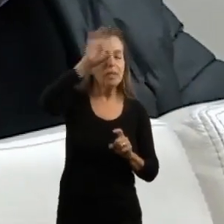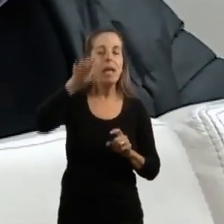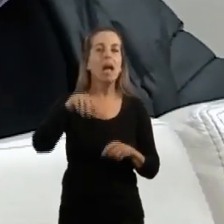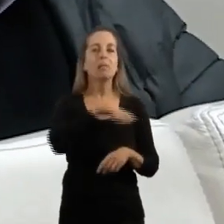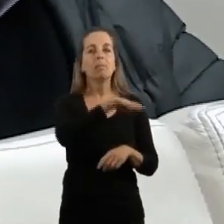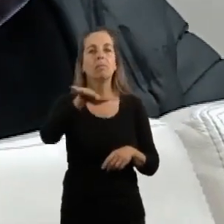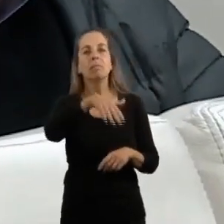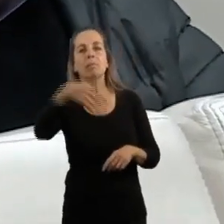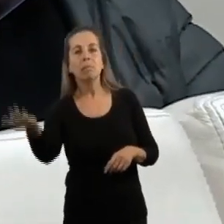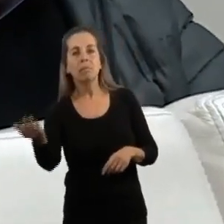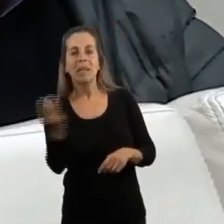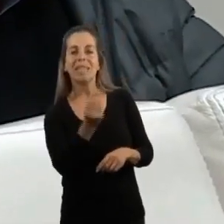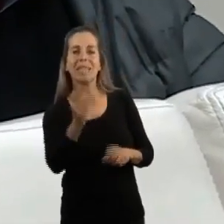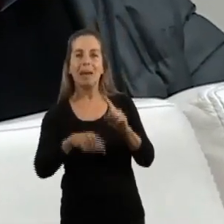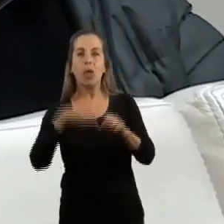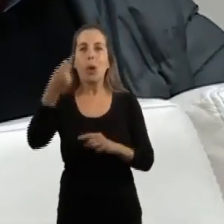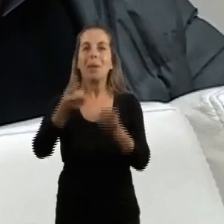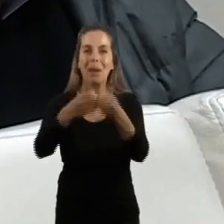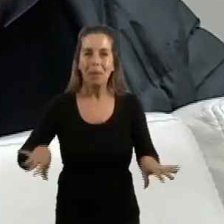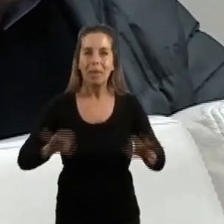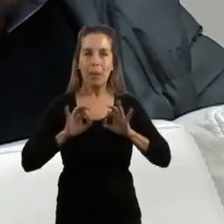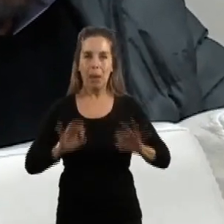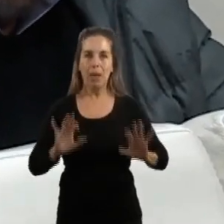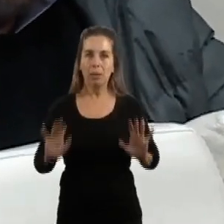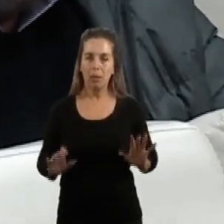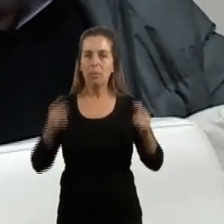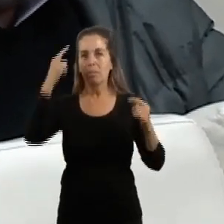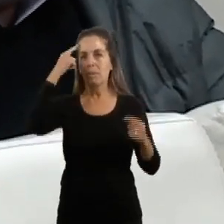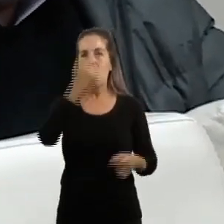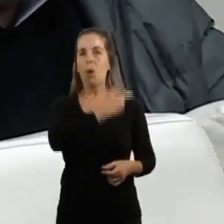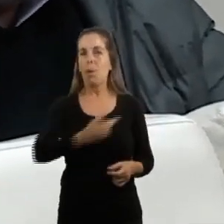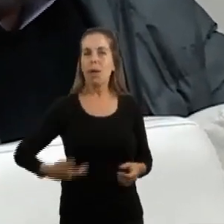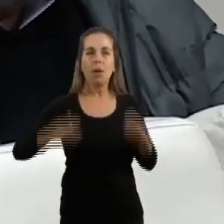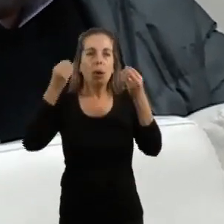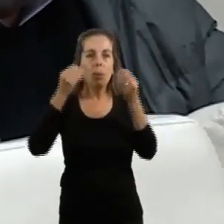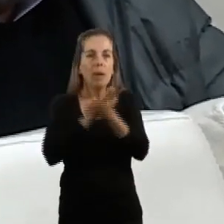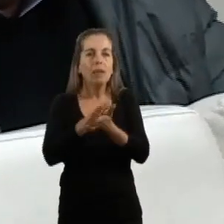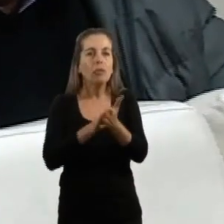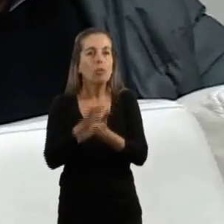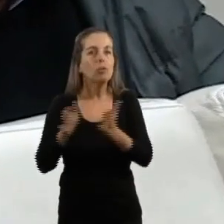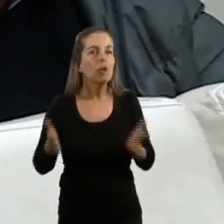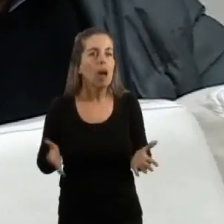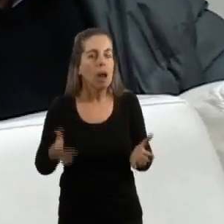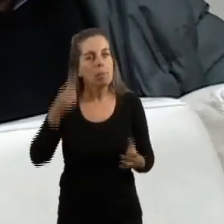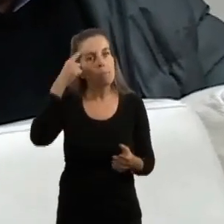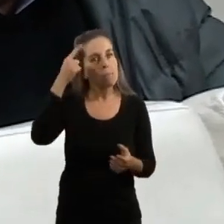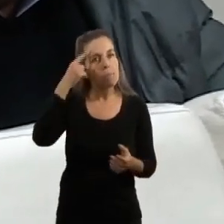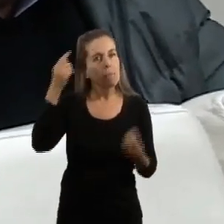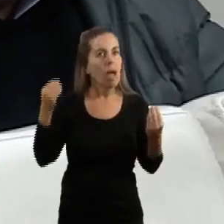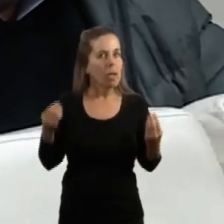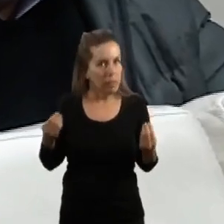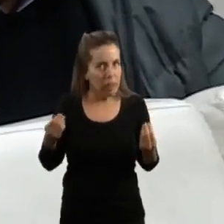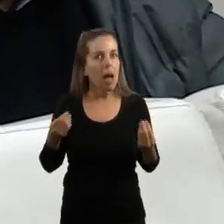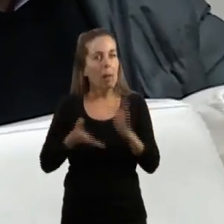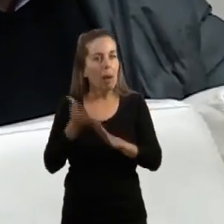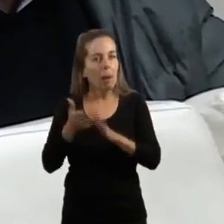durante el fin de semana. ¿Qué va a hacer el gobierno? ¿Tiene previsto ir a la conciliación obligatoria,